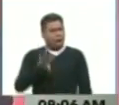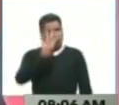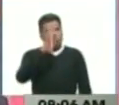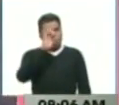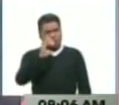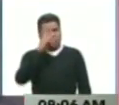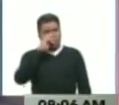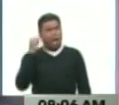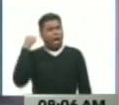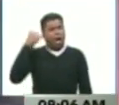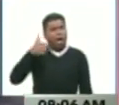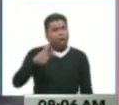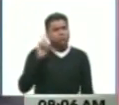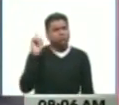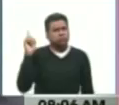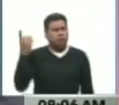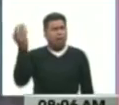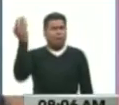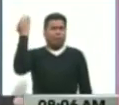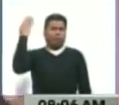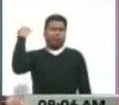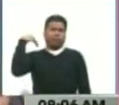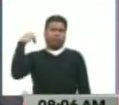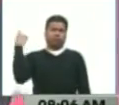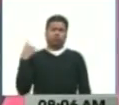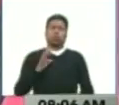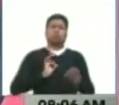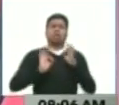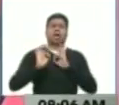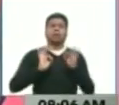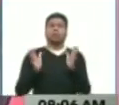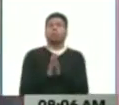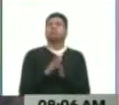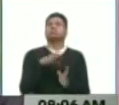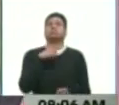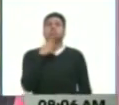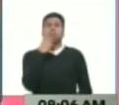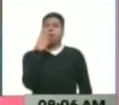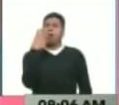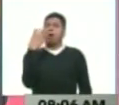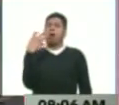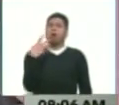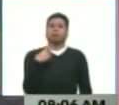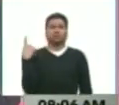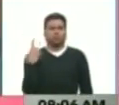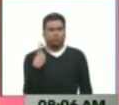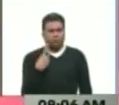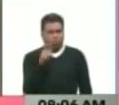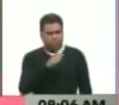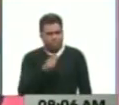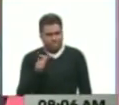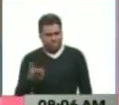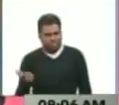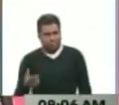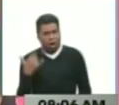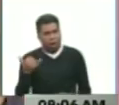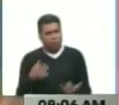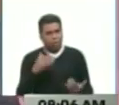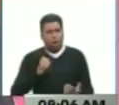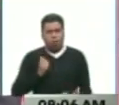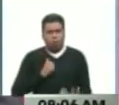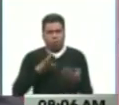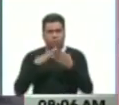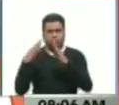simplemente era una élite la que se asistía, al igual manera los que se emprendían los proyectos culturales. Hoy en día en cualquier casa, en cualquier hogar, en cualquier comunidad hay un